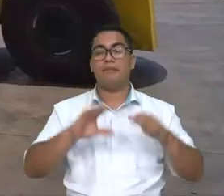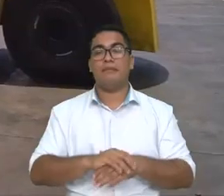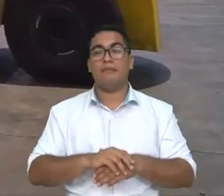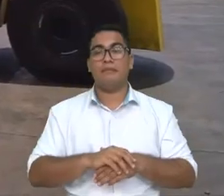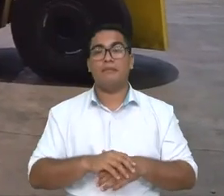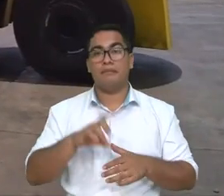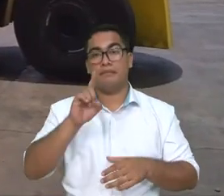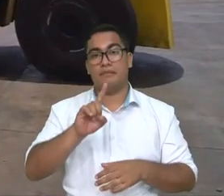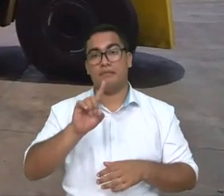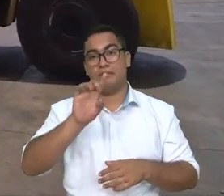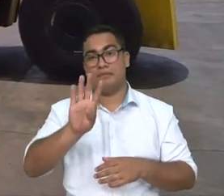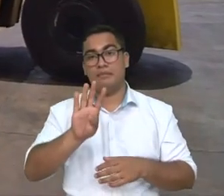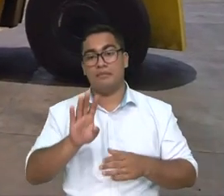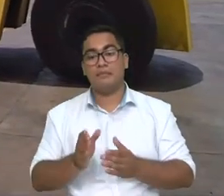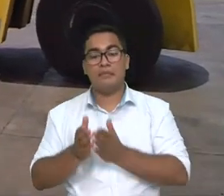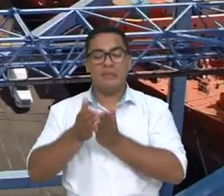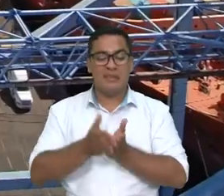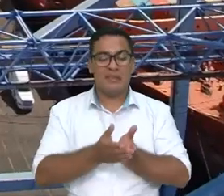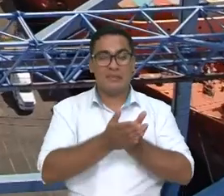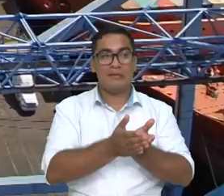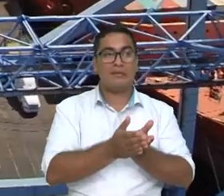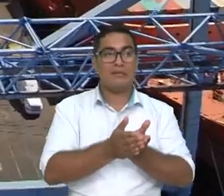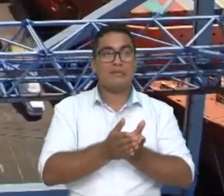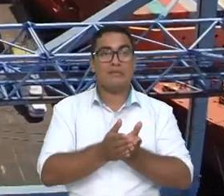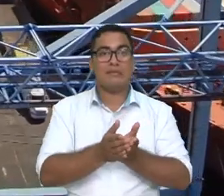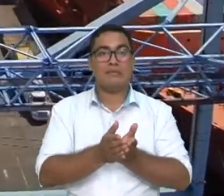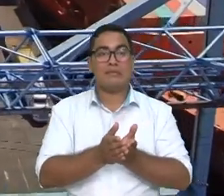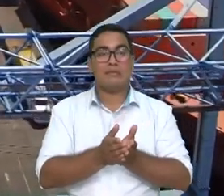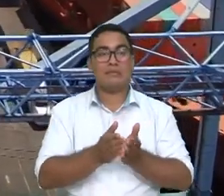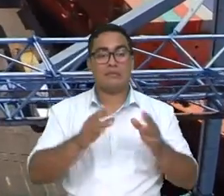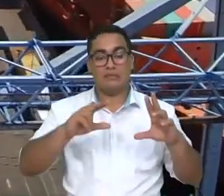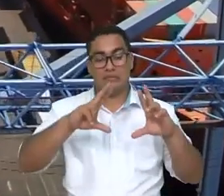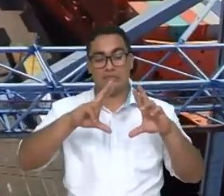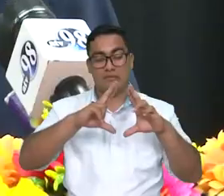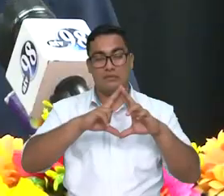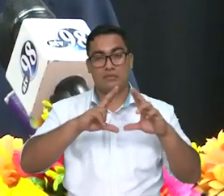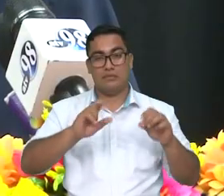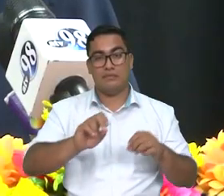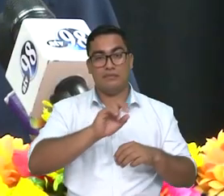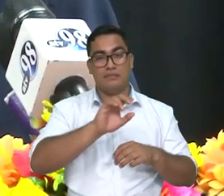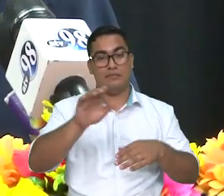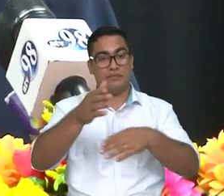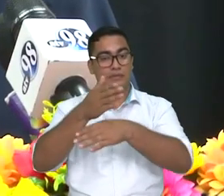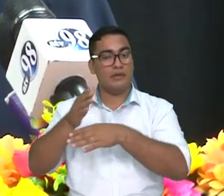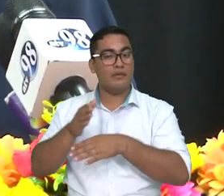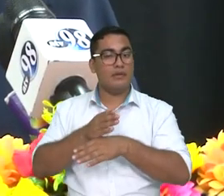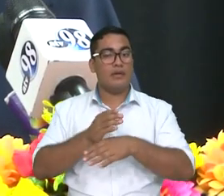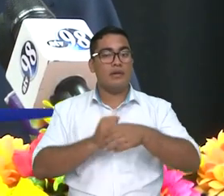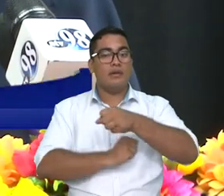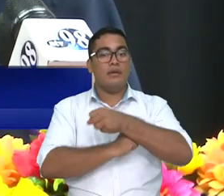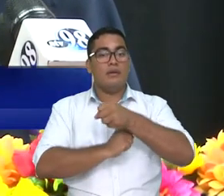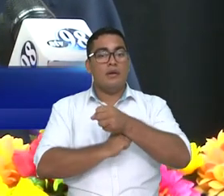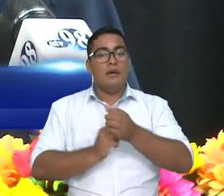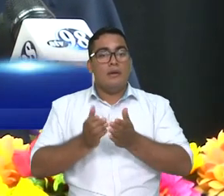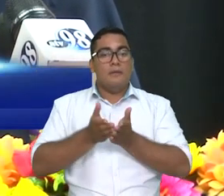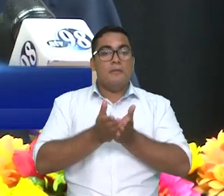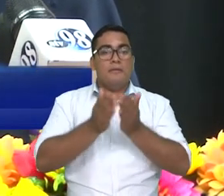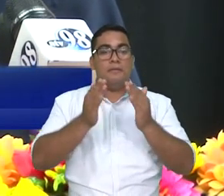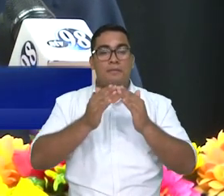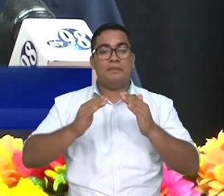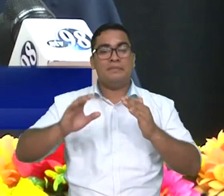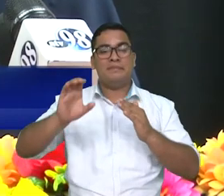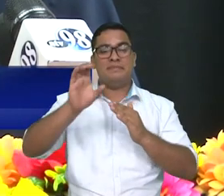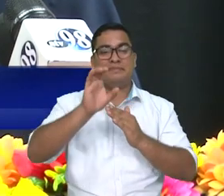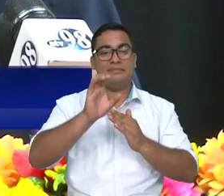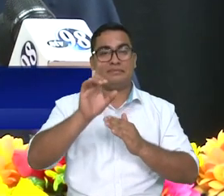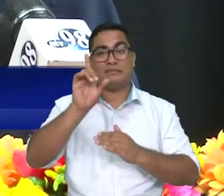Atendimos 14 buques en todo el país. Entre ellos tenemos Puerto de Corinto con